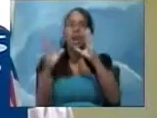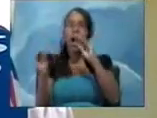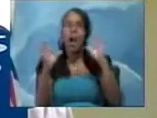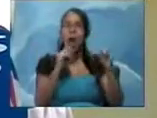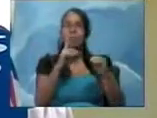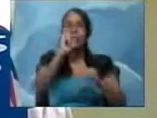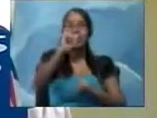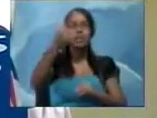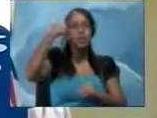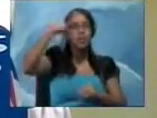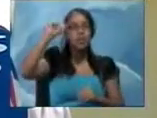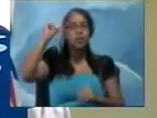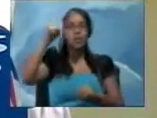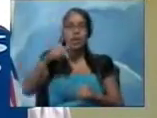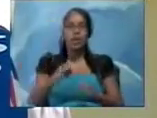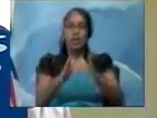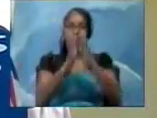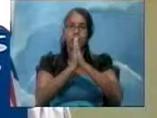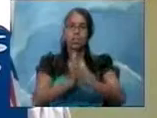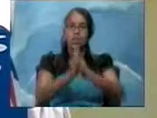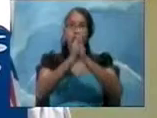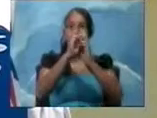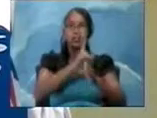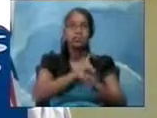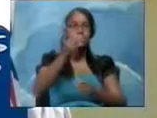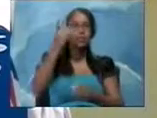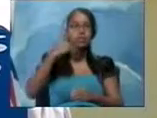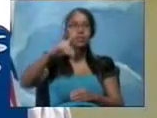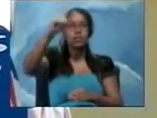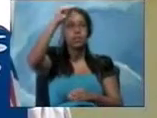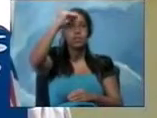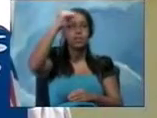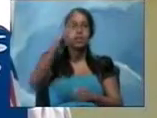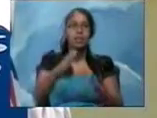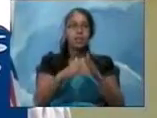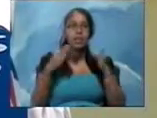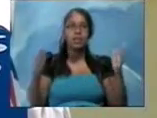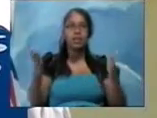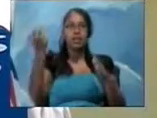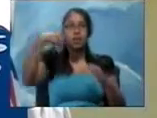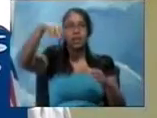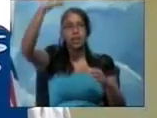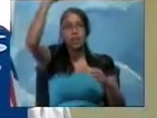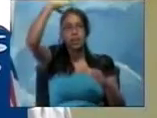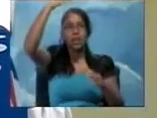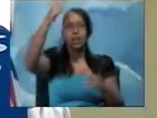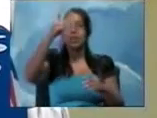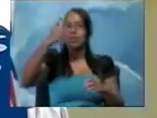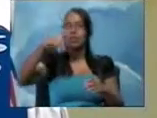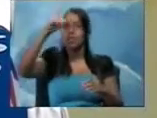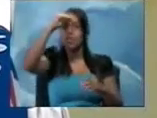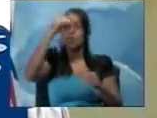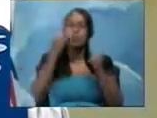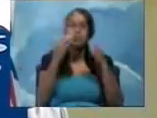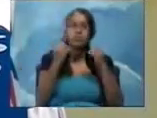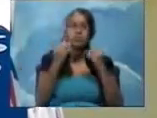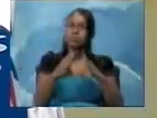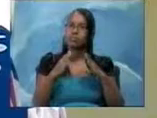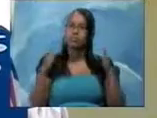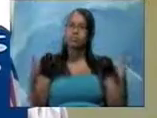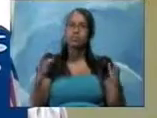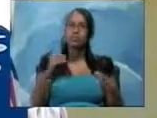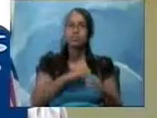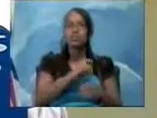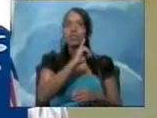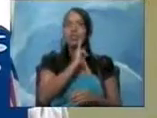recuerda Esta oración de David el gran el gran Rey David muy venerado en Israel y